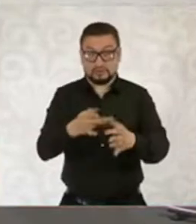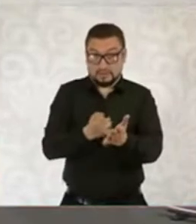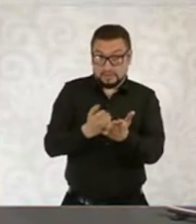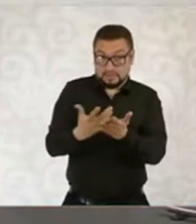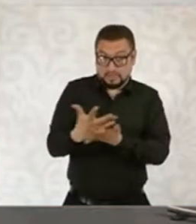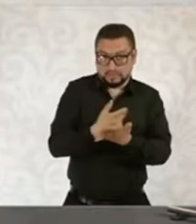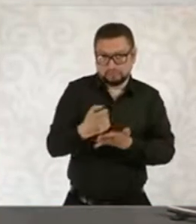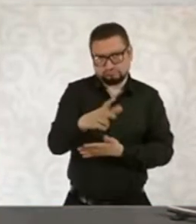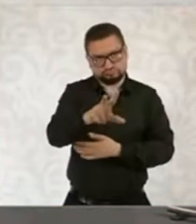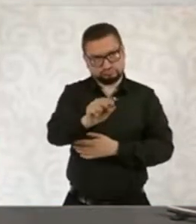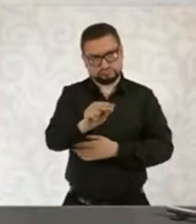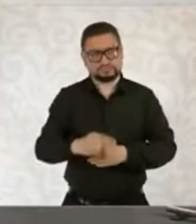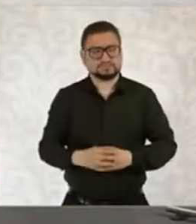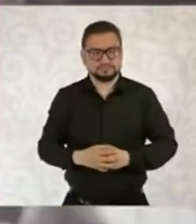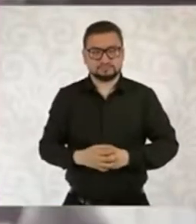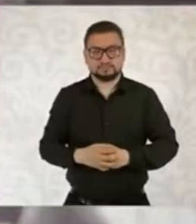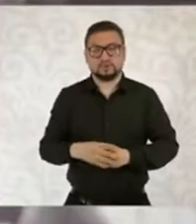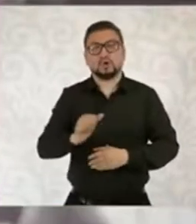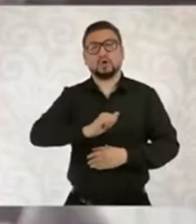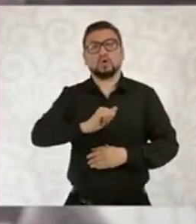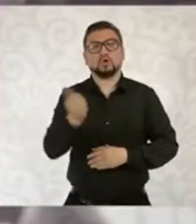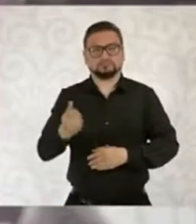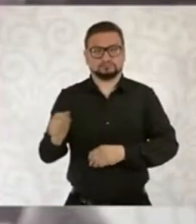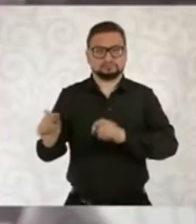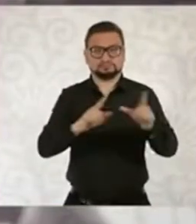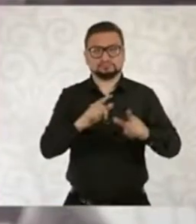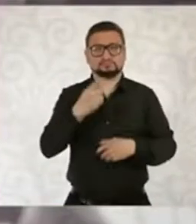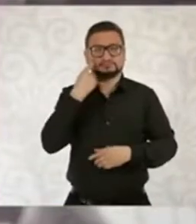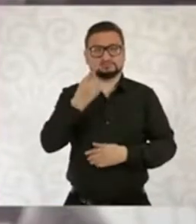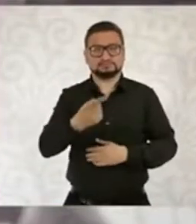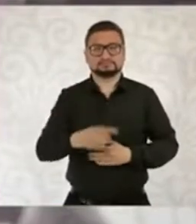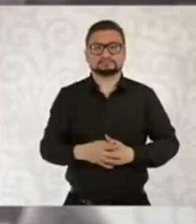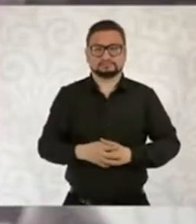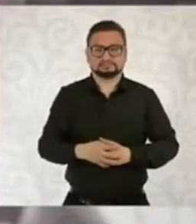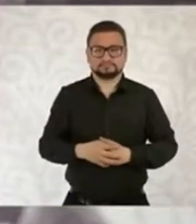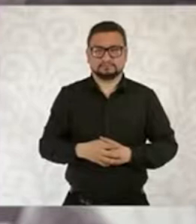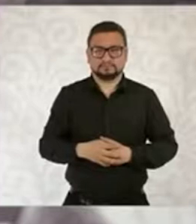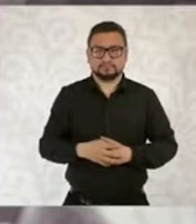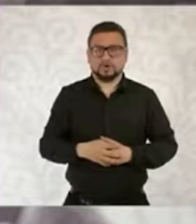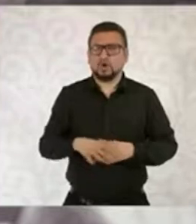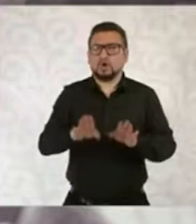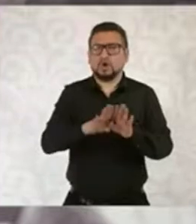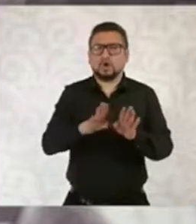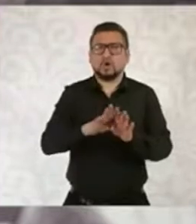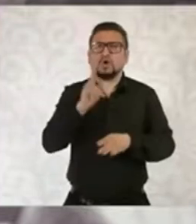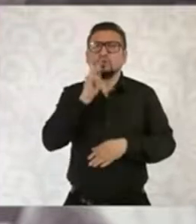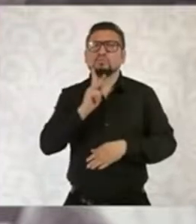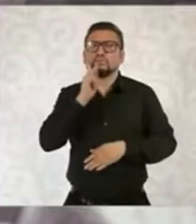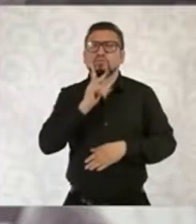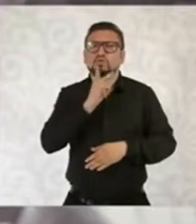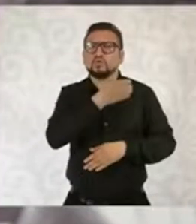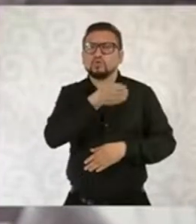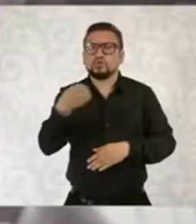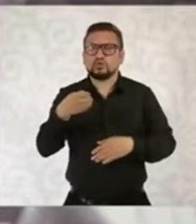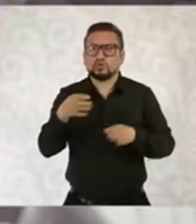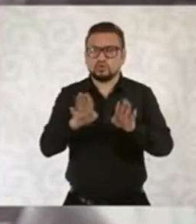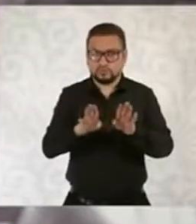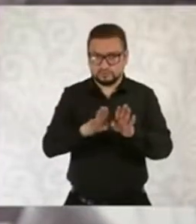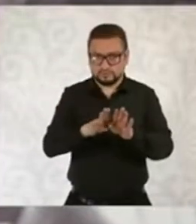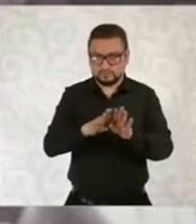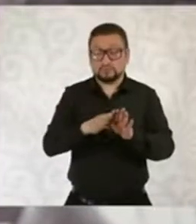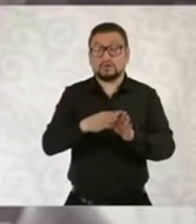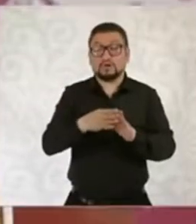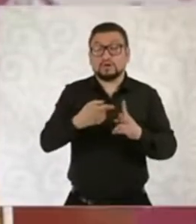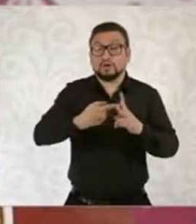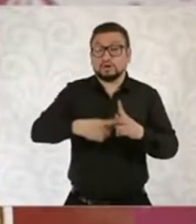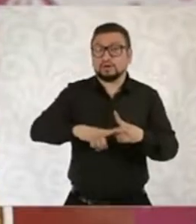recaudatoria. La siguiente, por favor. ¿Cómo funciona el piloto? Como mencionamos, el piloto obligatorio